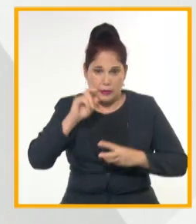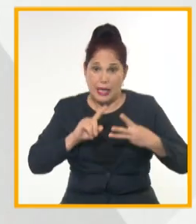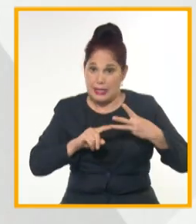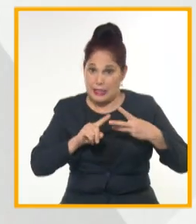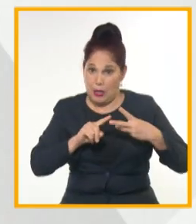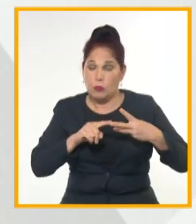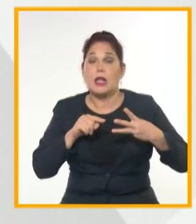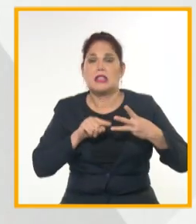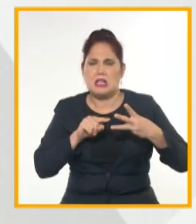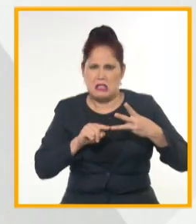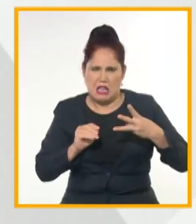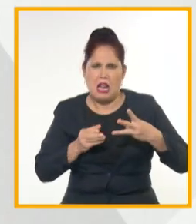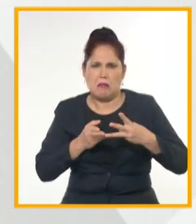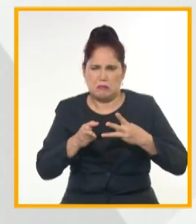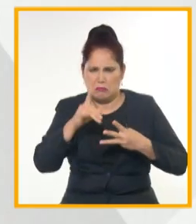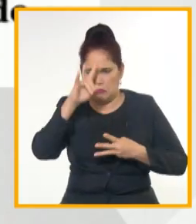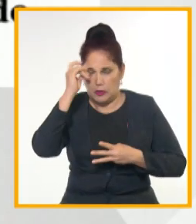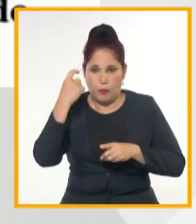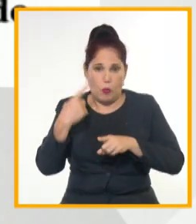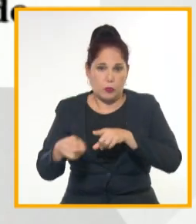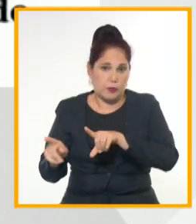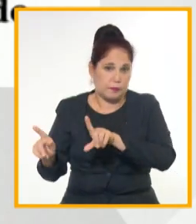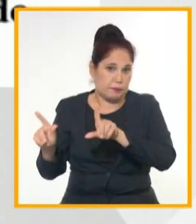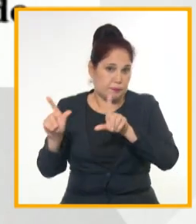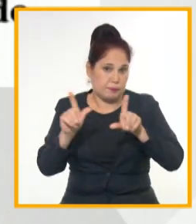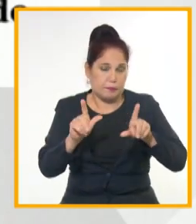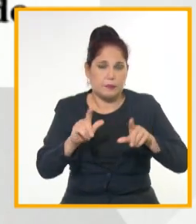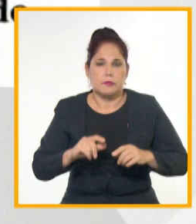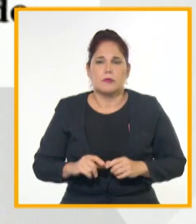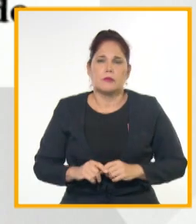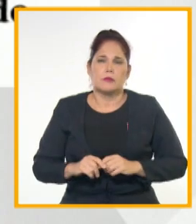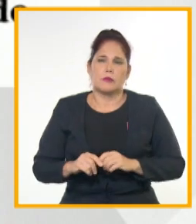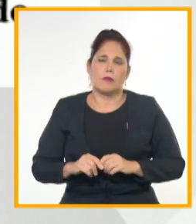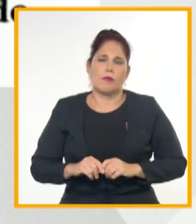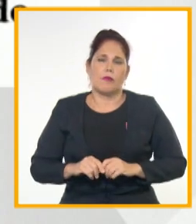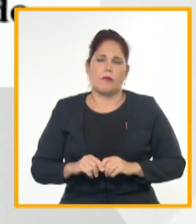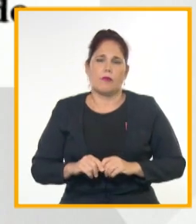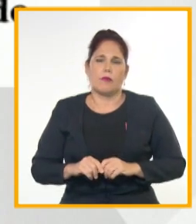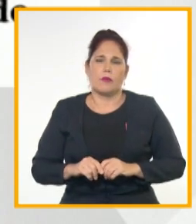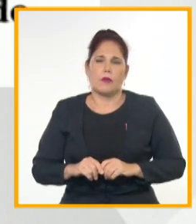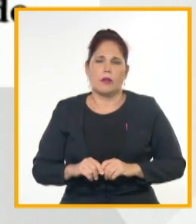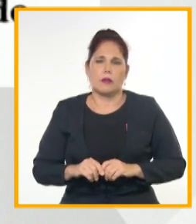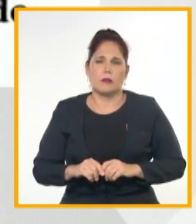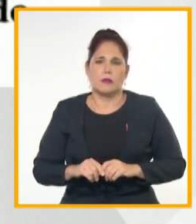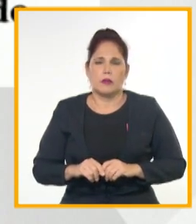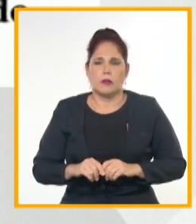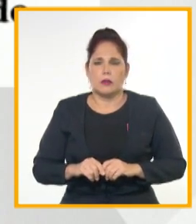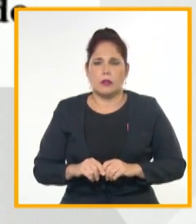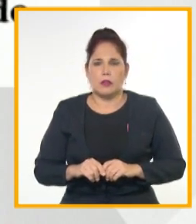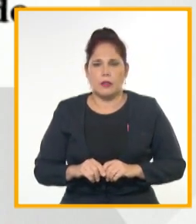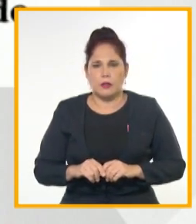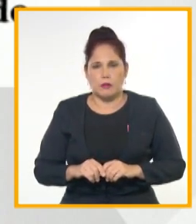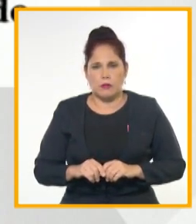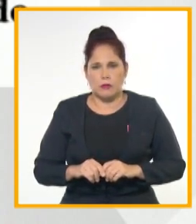vamos a ver a continuación una segunda imagen que le tengo ahí. A ver, no, vamos a dejar eso, discúlpenme.